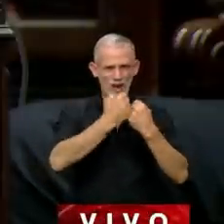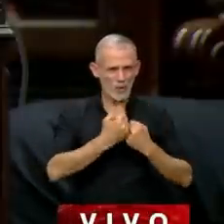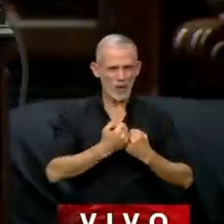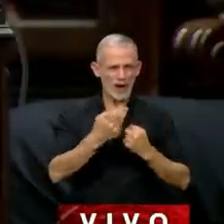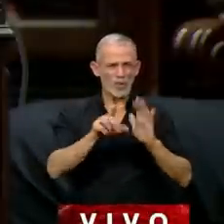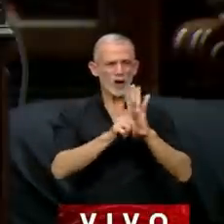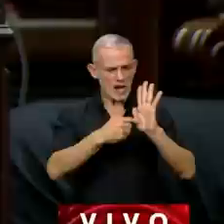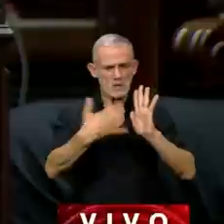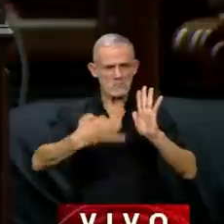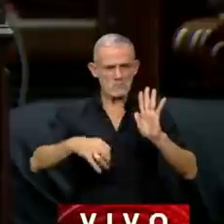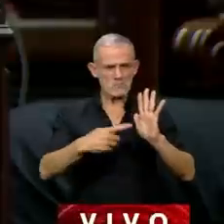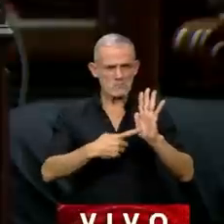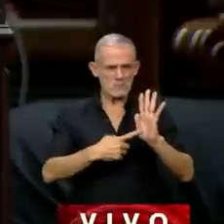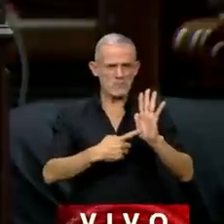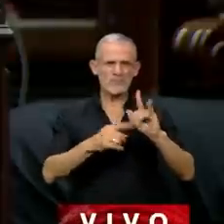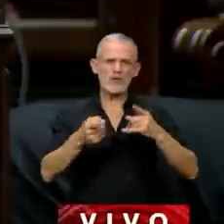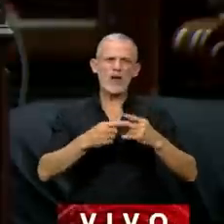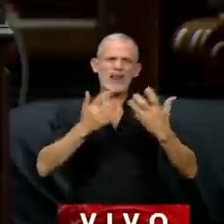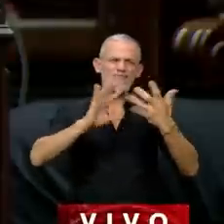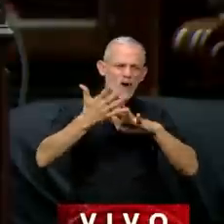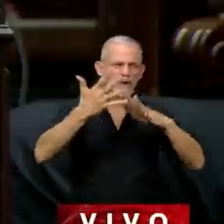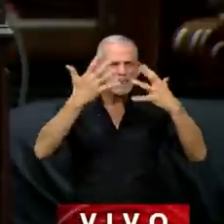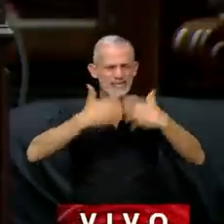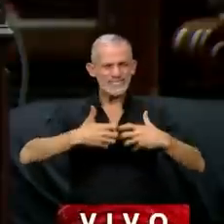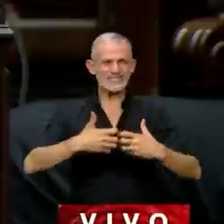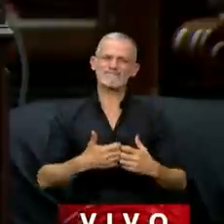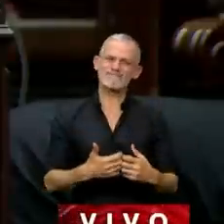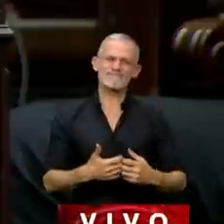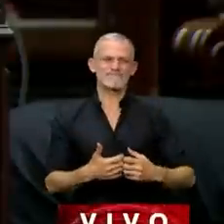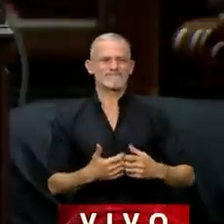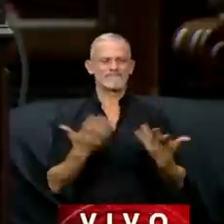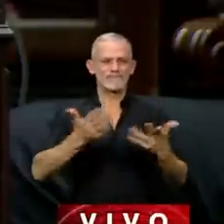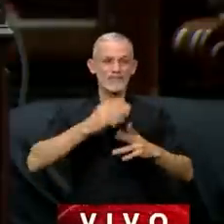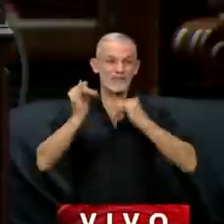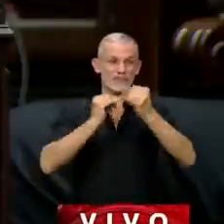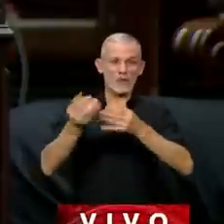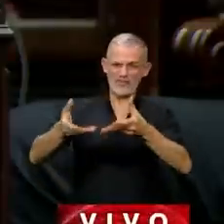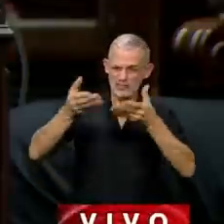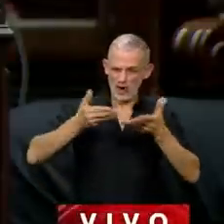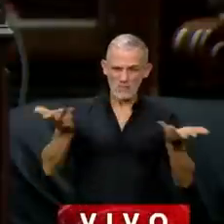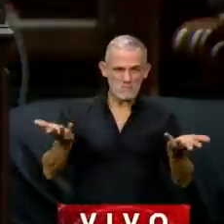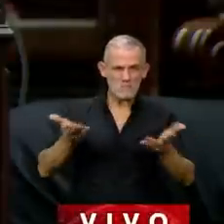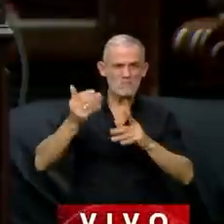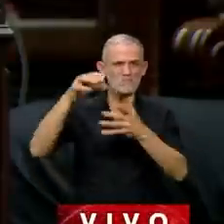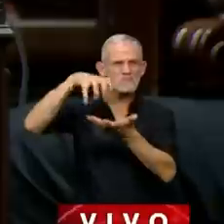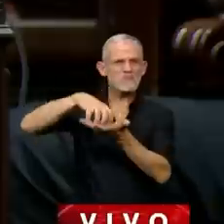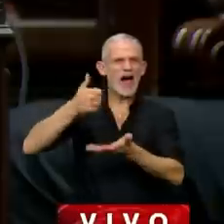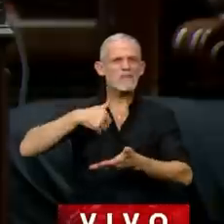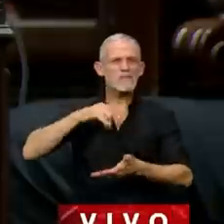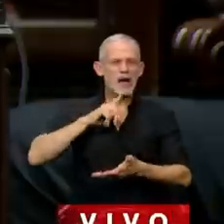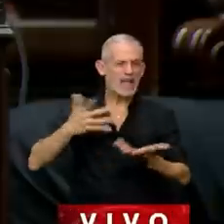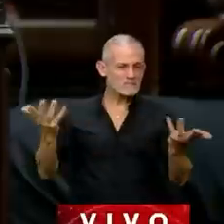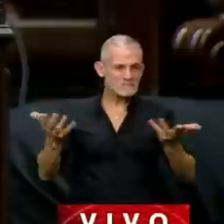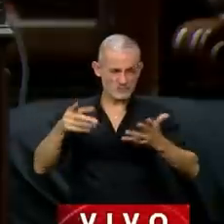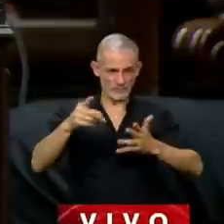de esta legislación, me parece que el mecanismo que hemos adoptado, la información que produce el organismo,